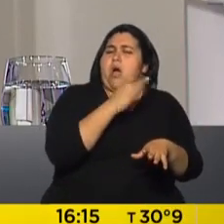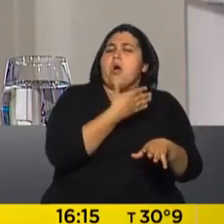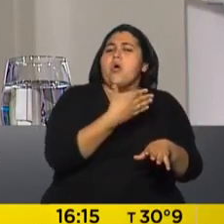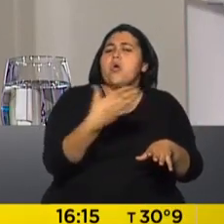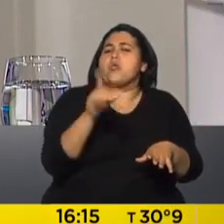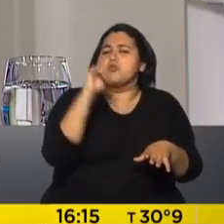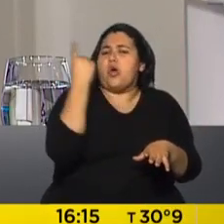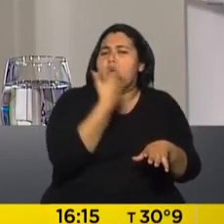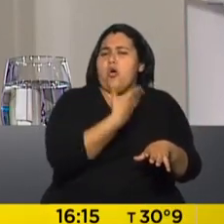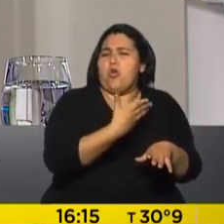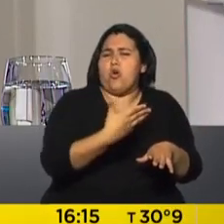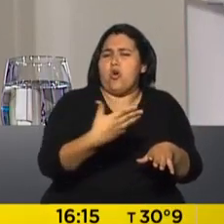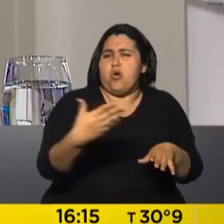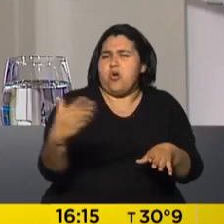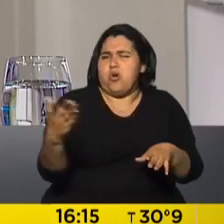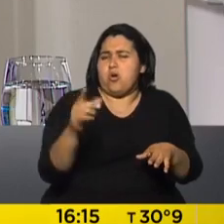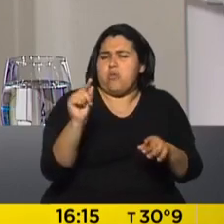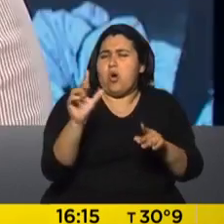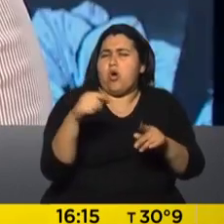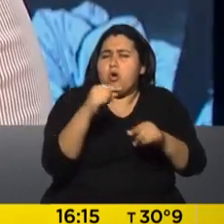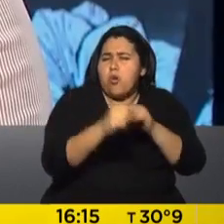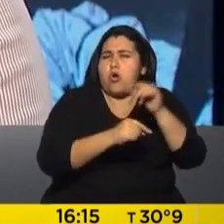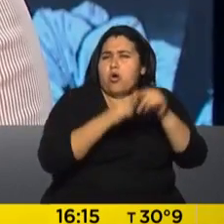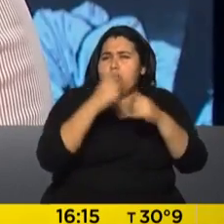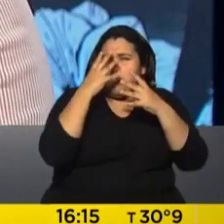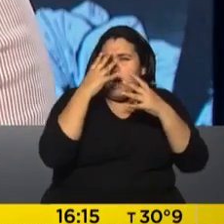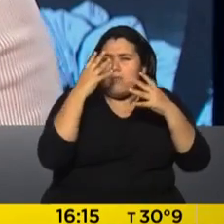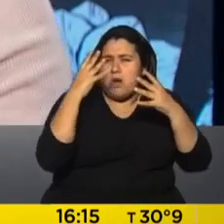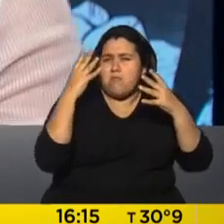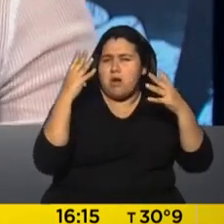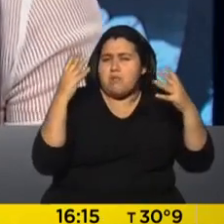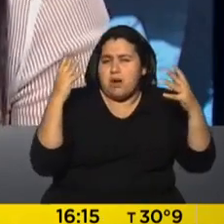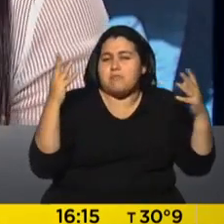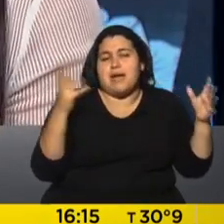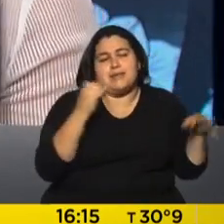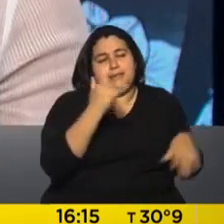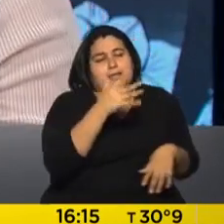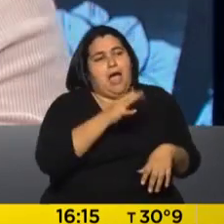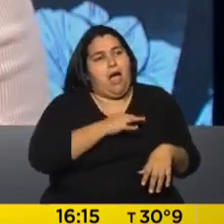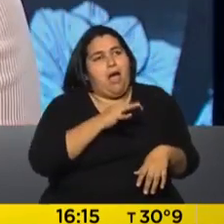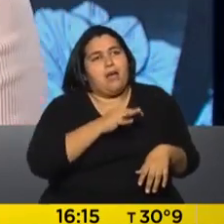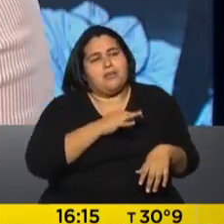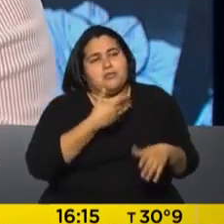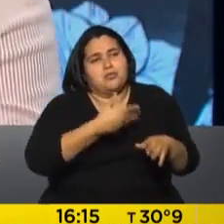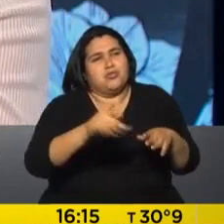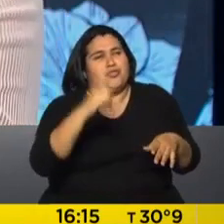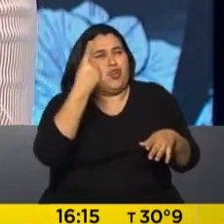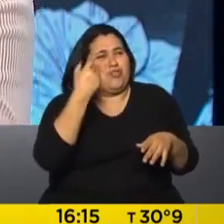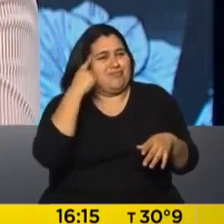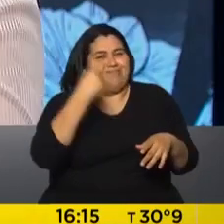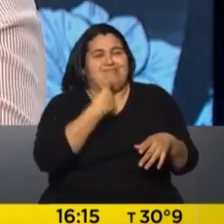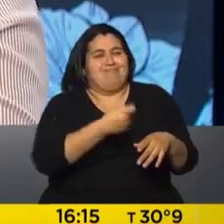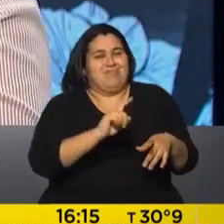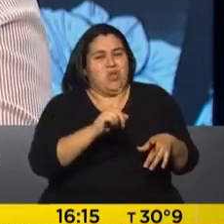no, devenir de los hechos y una acumulación de cosas, tal vez, ¿no? Sí, fueron años de crisis mías existenciales